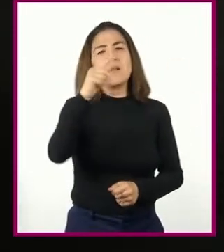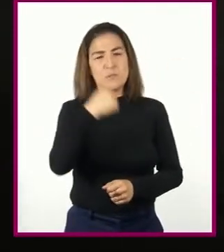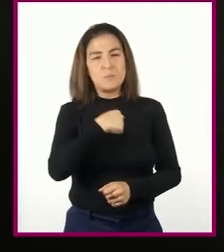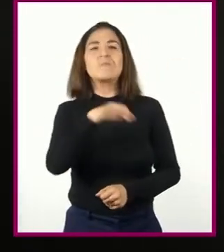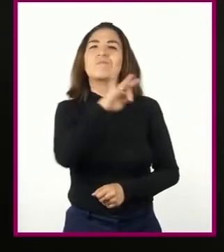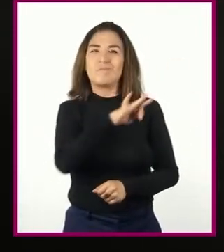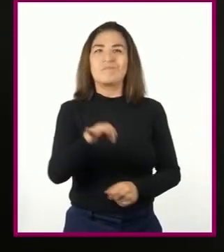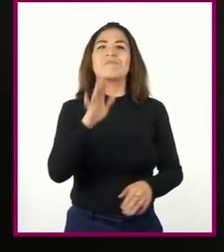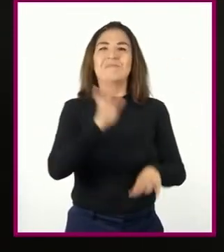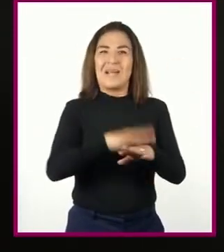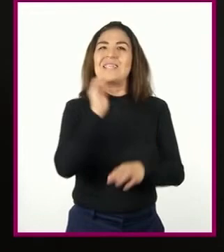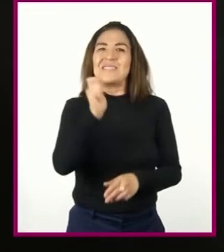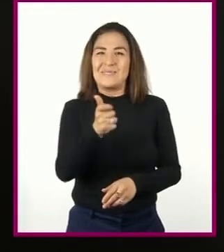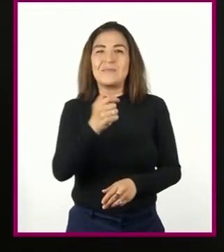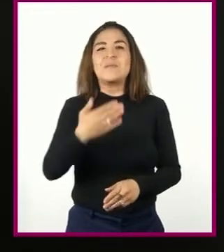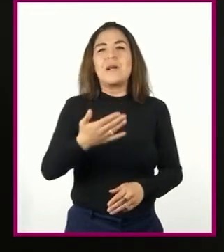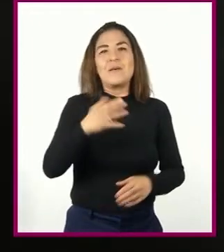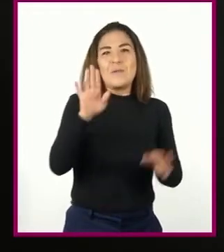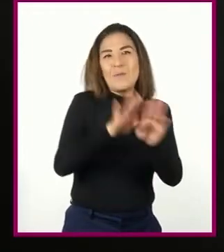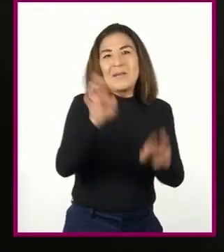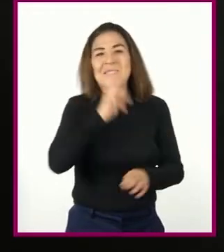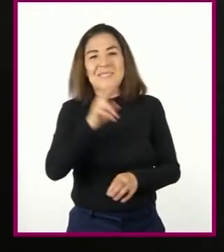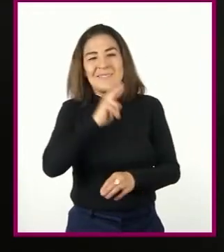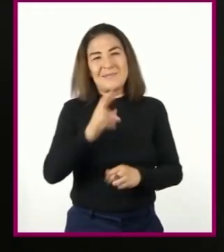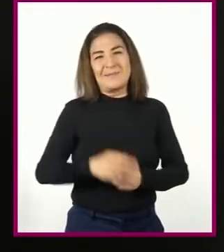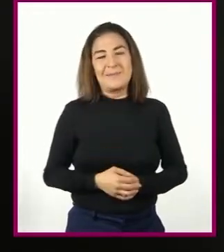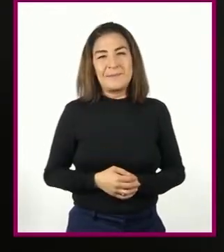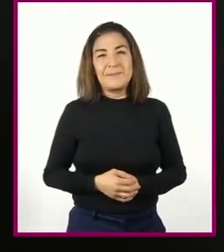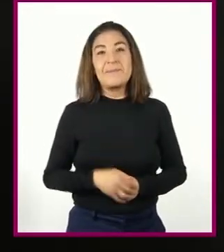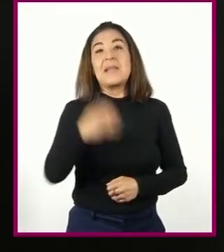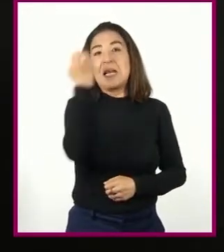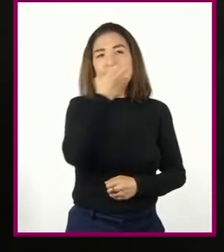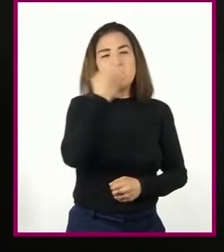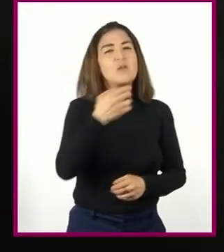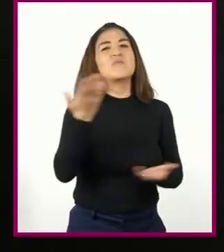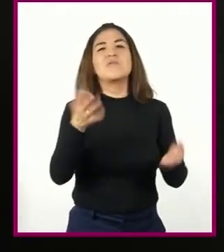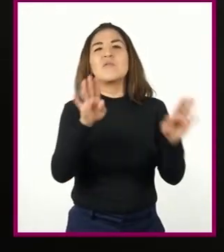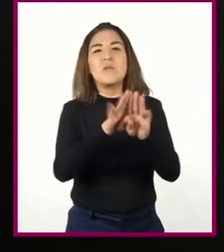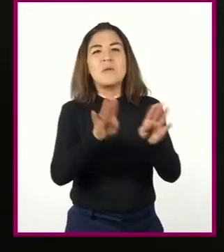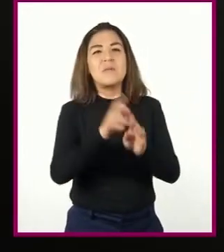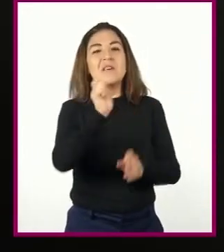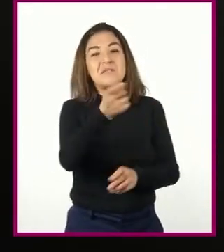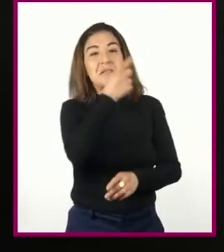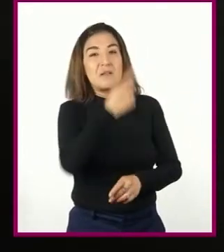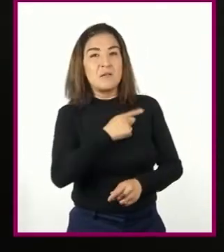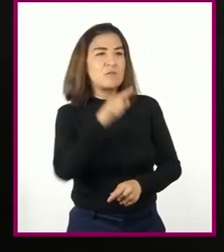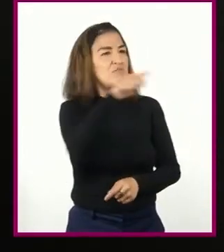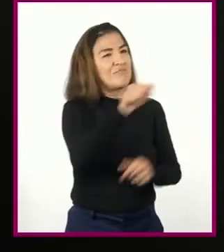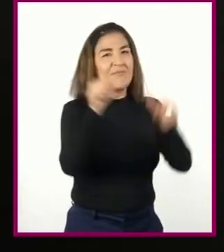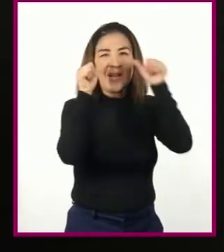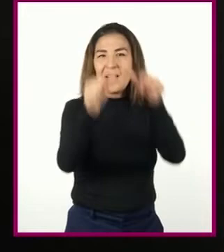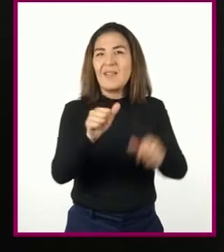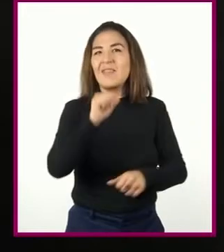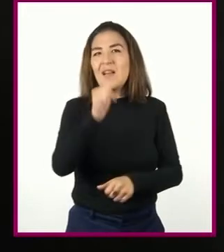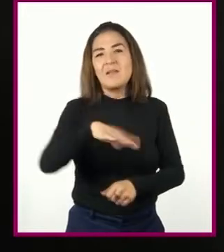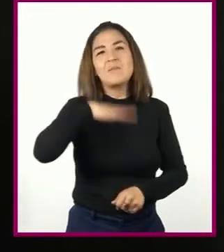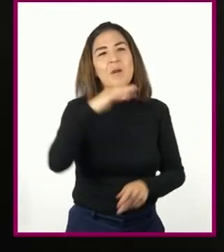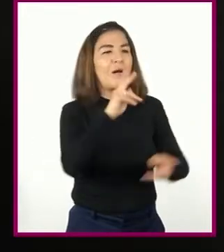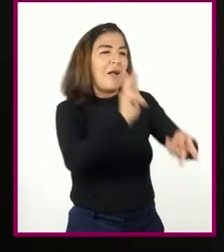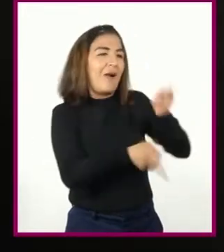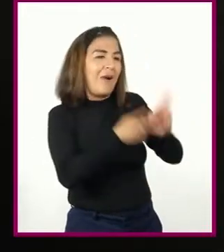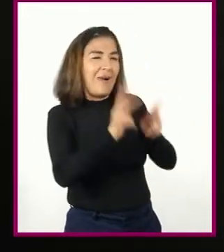es mucho más agradable andar sin prisas. En la escuela nunca falta quien me dice que no ponga atención a las clases para